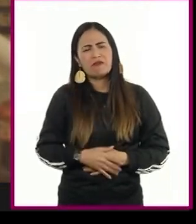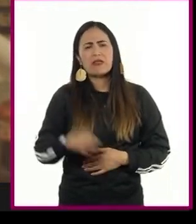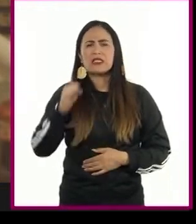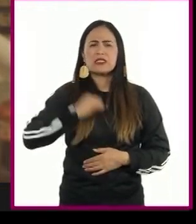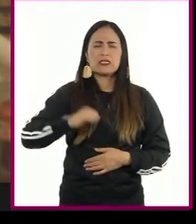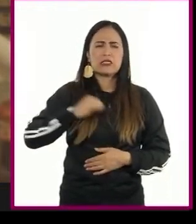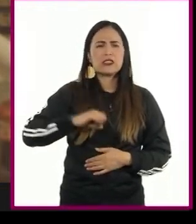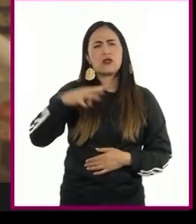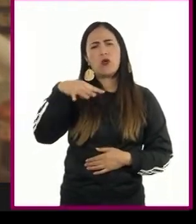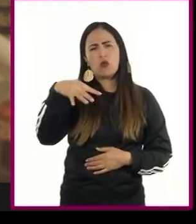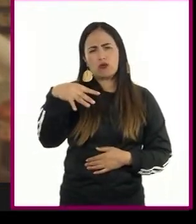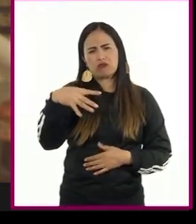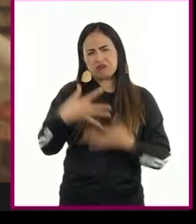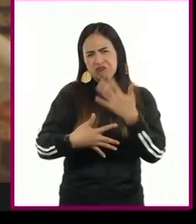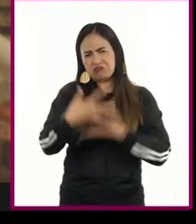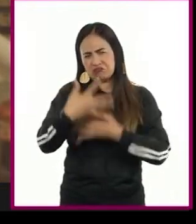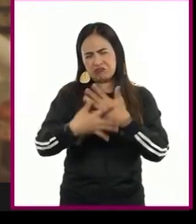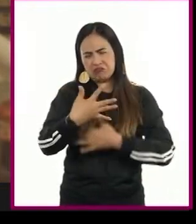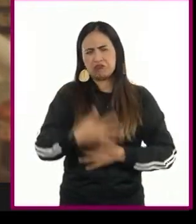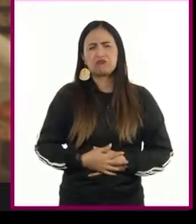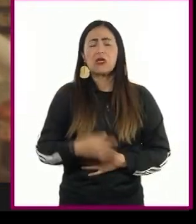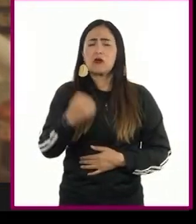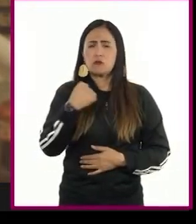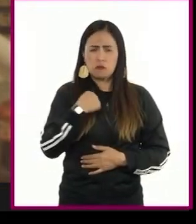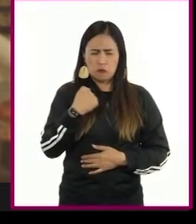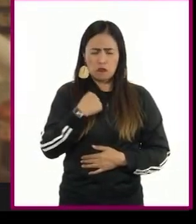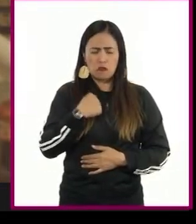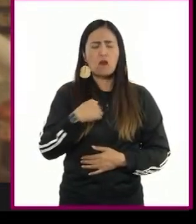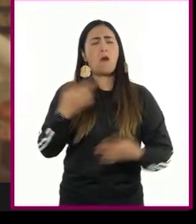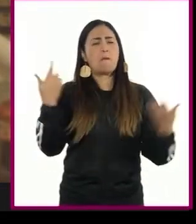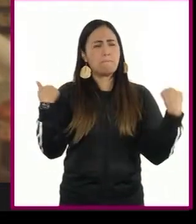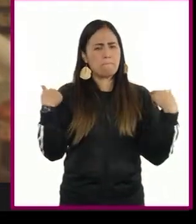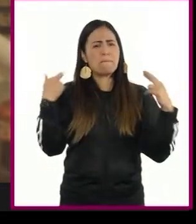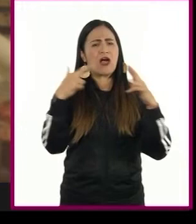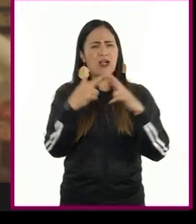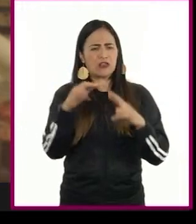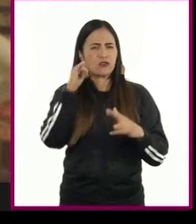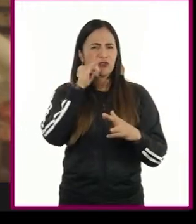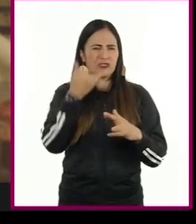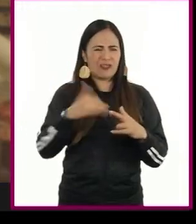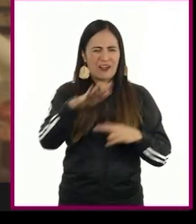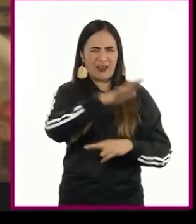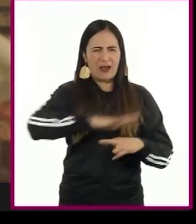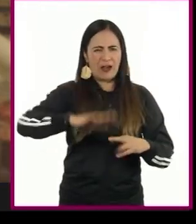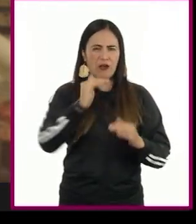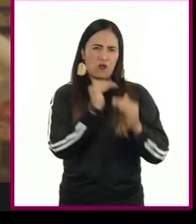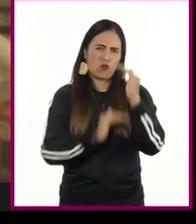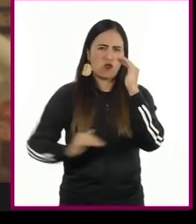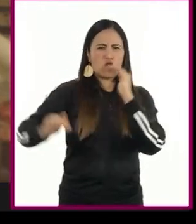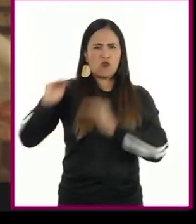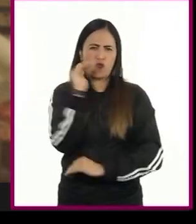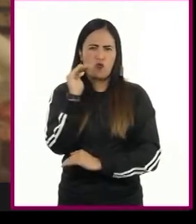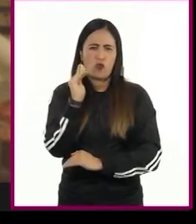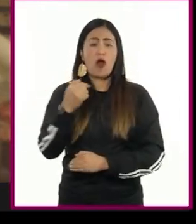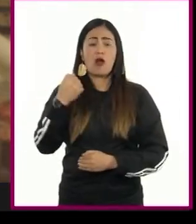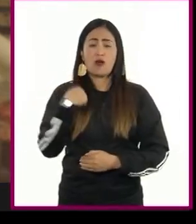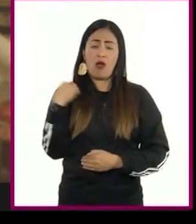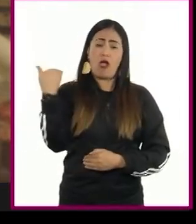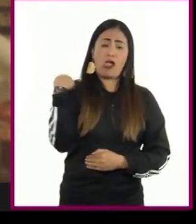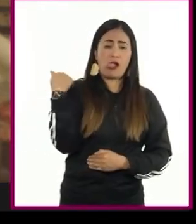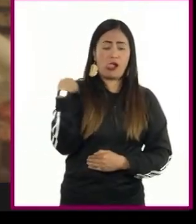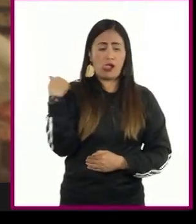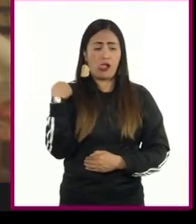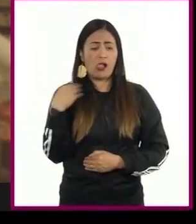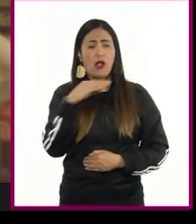siglo XV, era yo considerado el docente más famoso de Italia. Mi estancia era solicitada en diversos